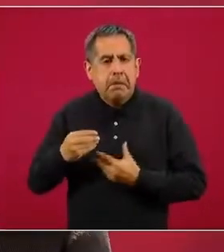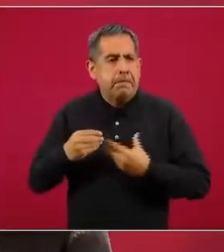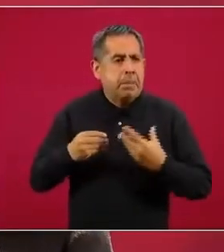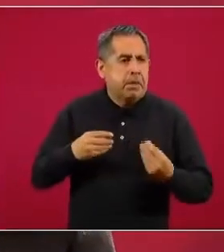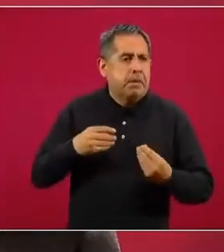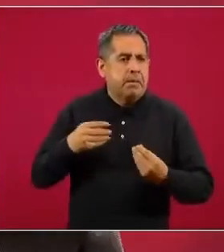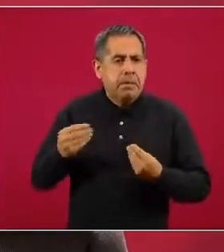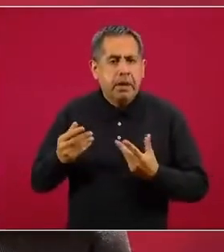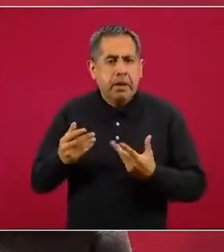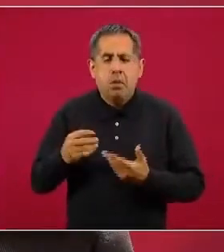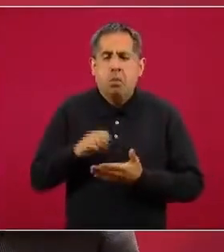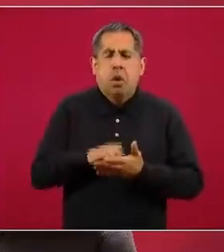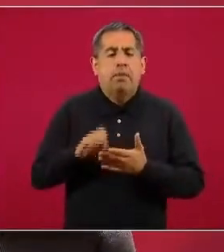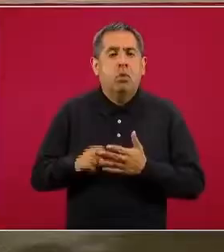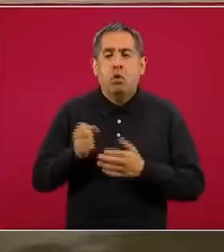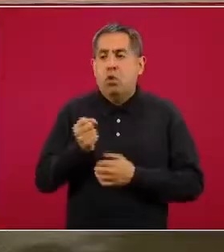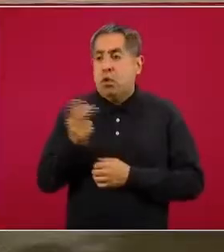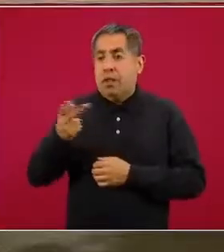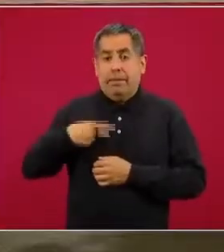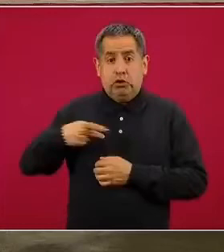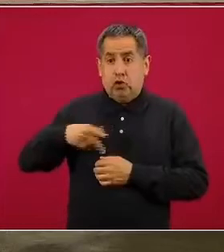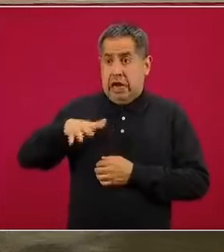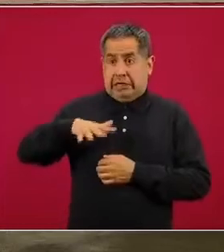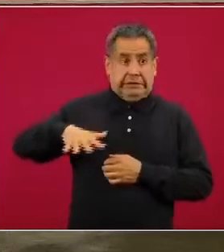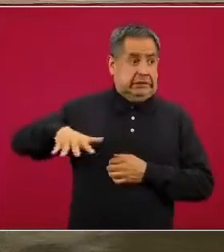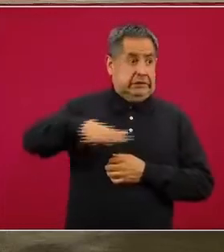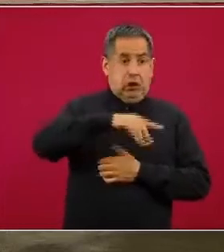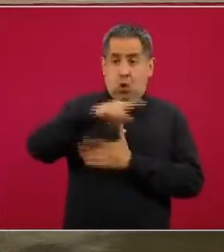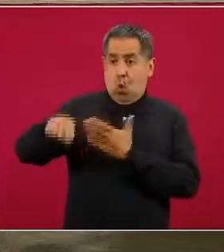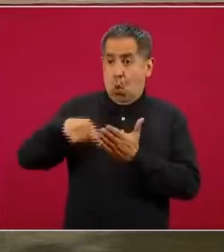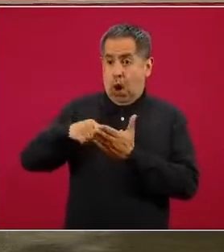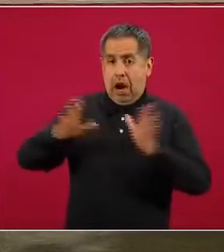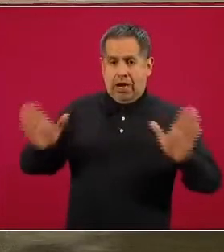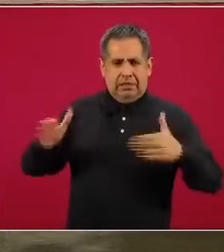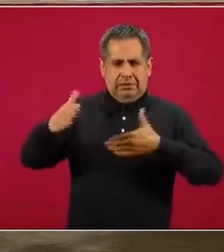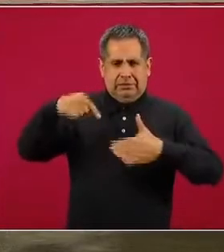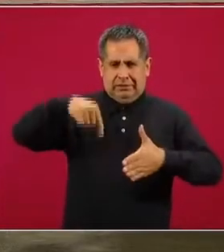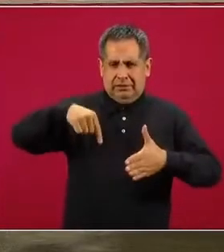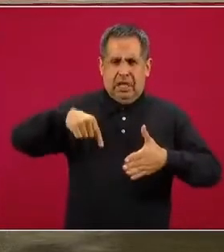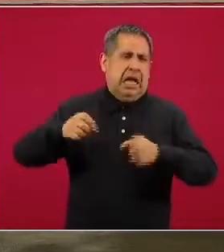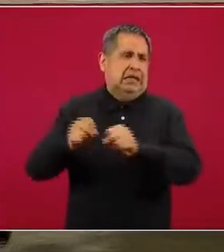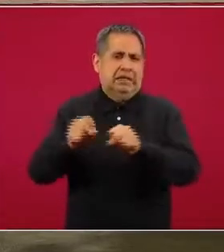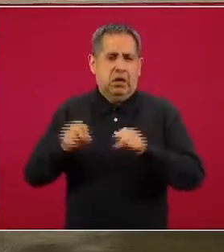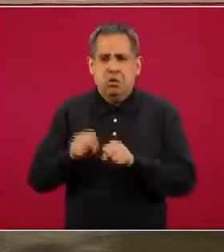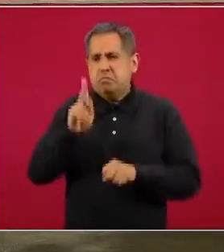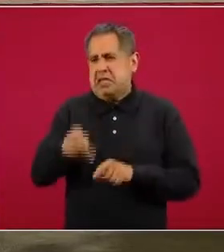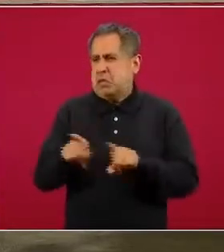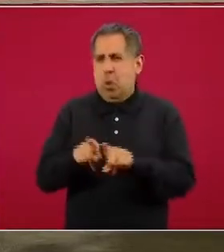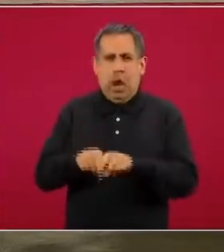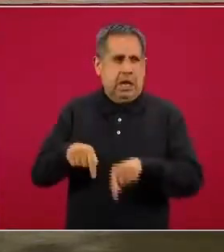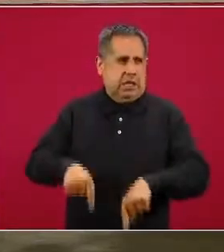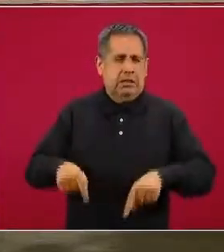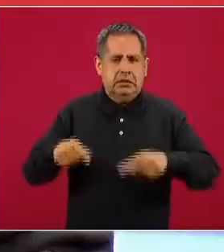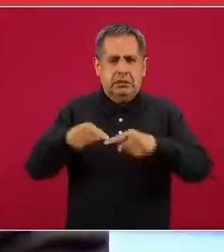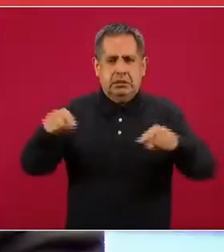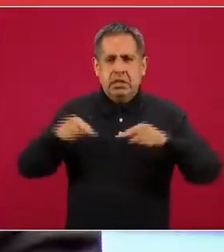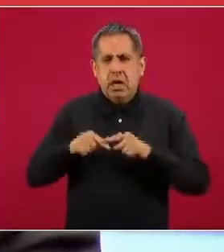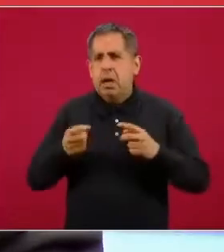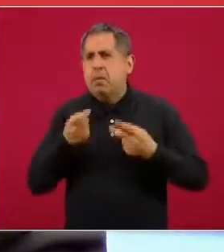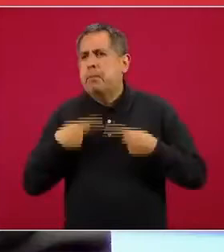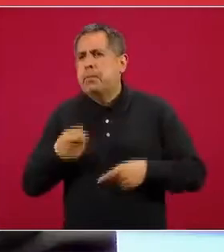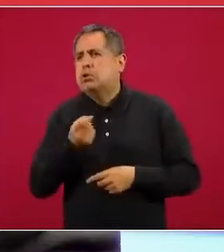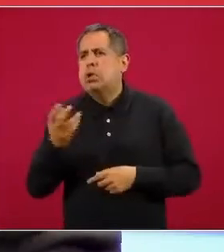de personas que están en un momento dado en un espacio público, así sea un solo salón como este, donde hay menos de